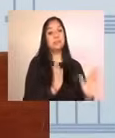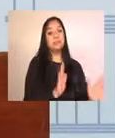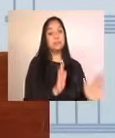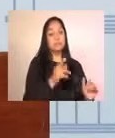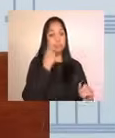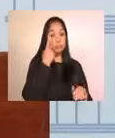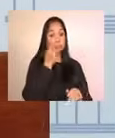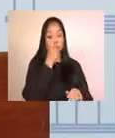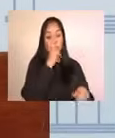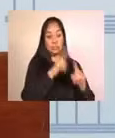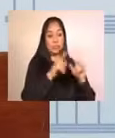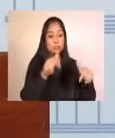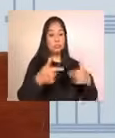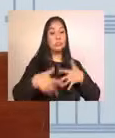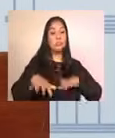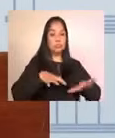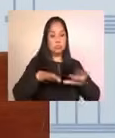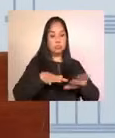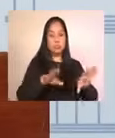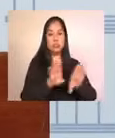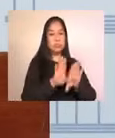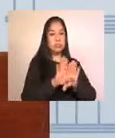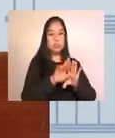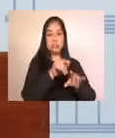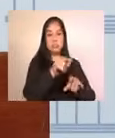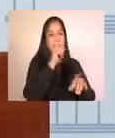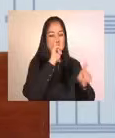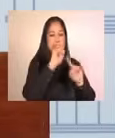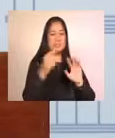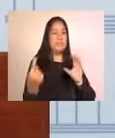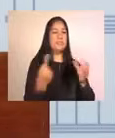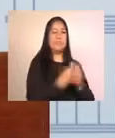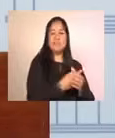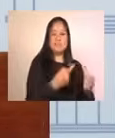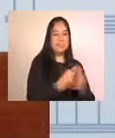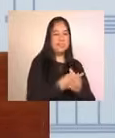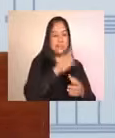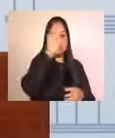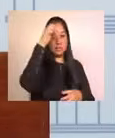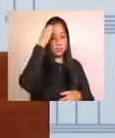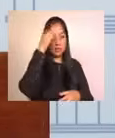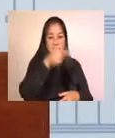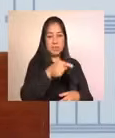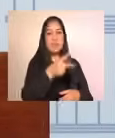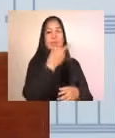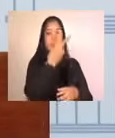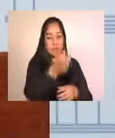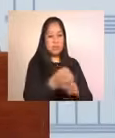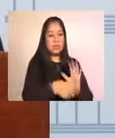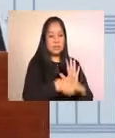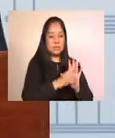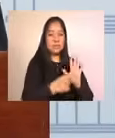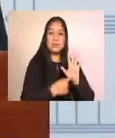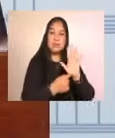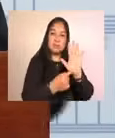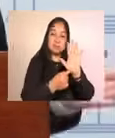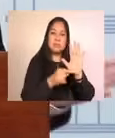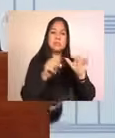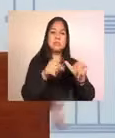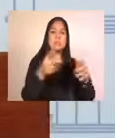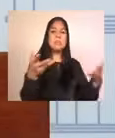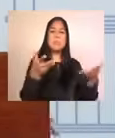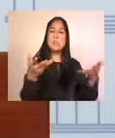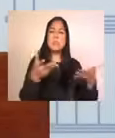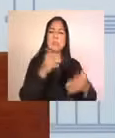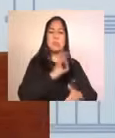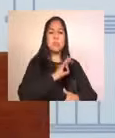Vemos estas acciones como vendetas políticas. Yo vuelvo a posicionar este tema. ¿En qué sociedad